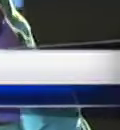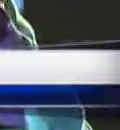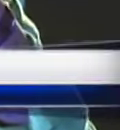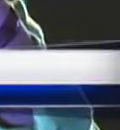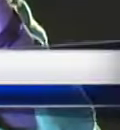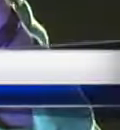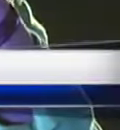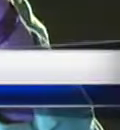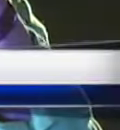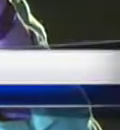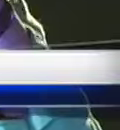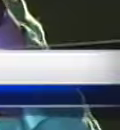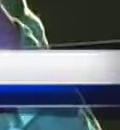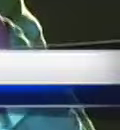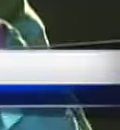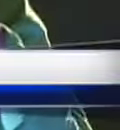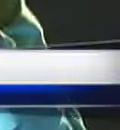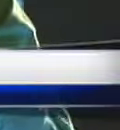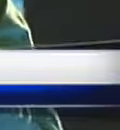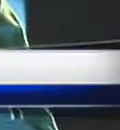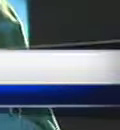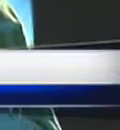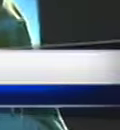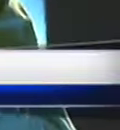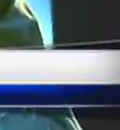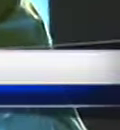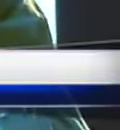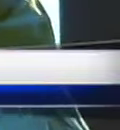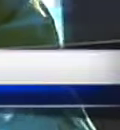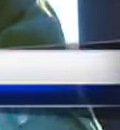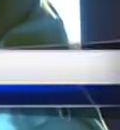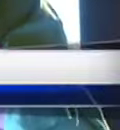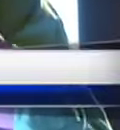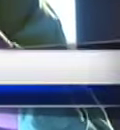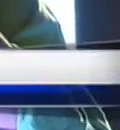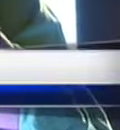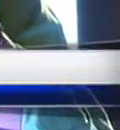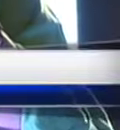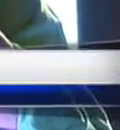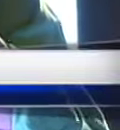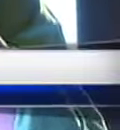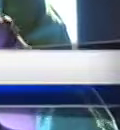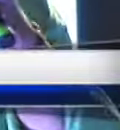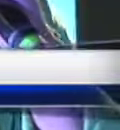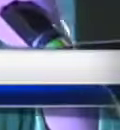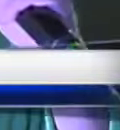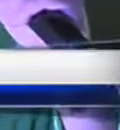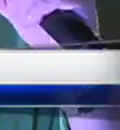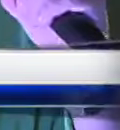Por eso, y acordaránse de estas palabras que las digo aquí,